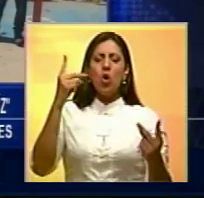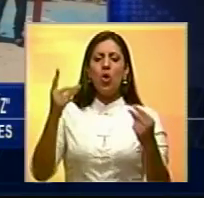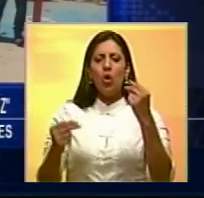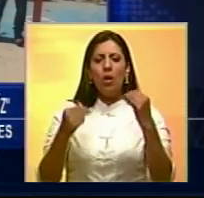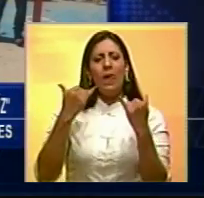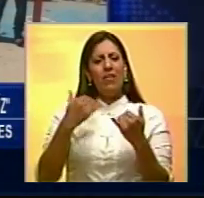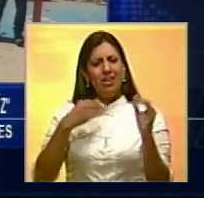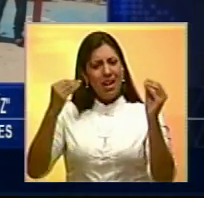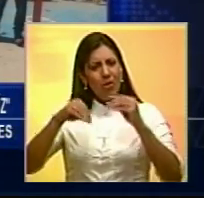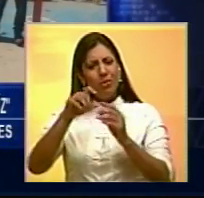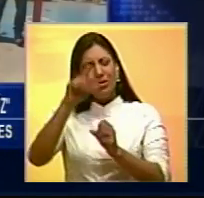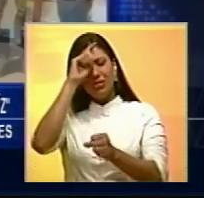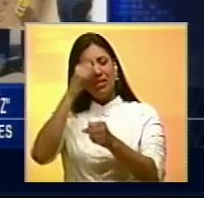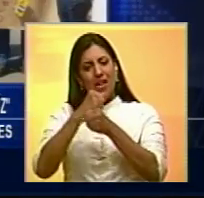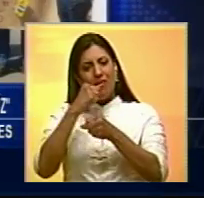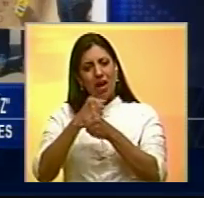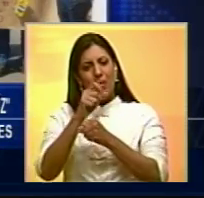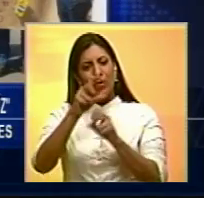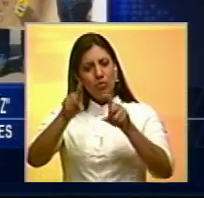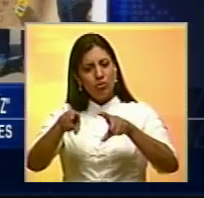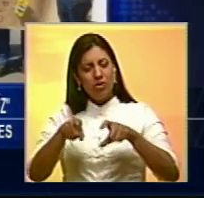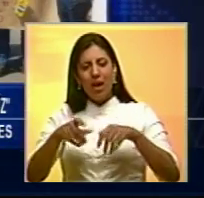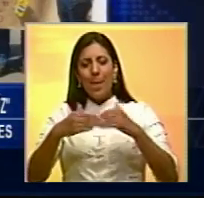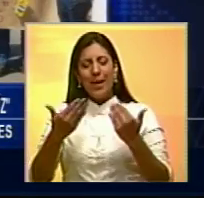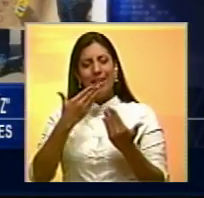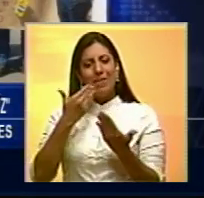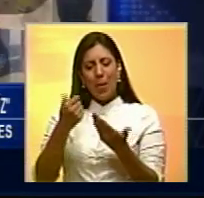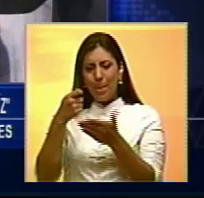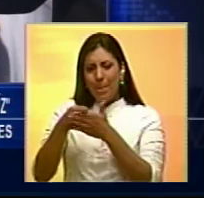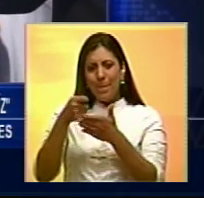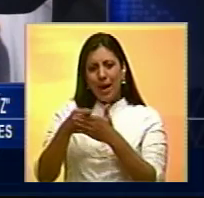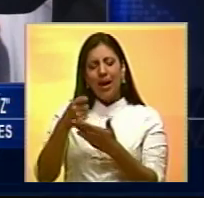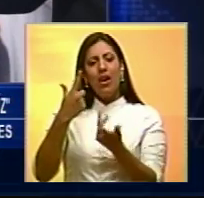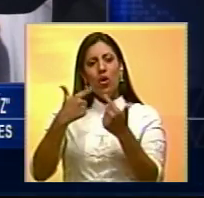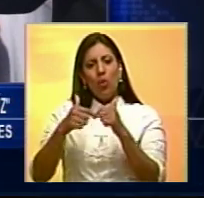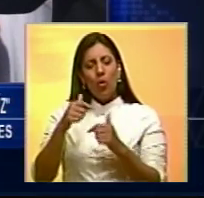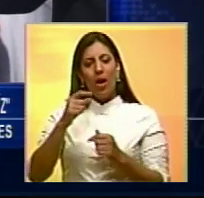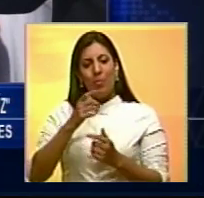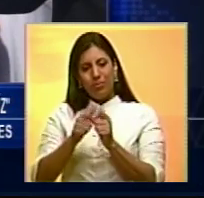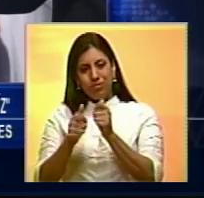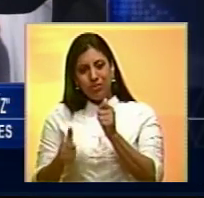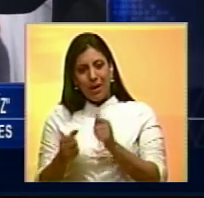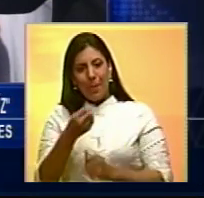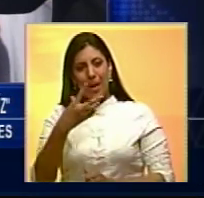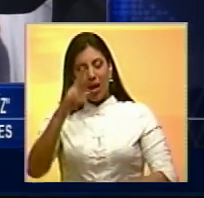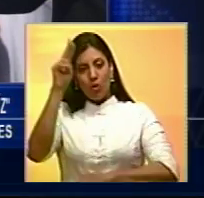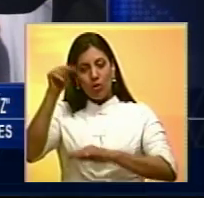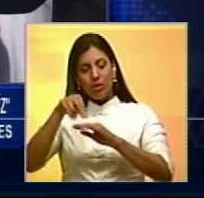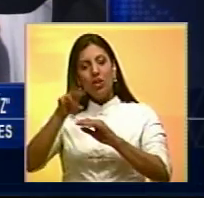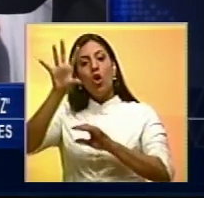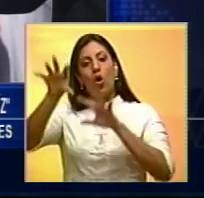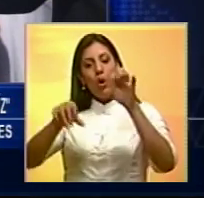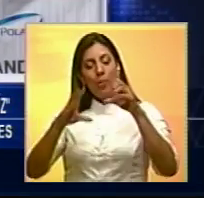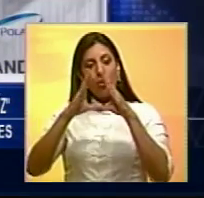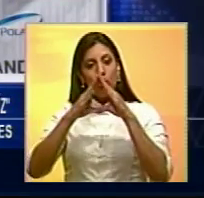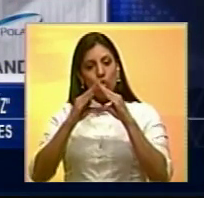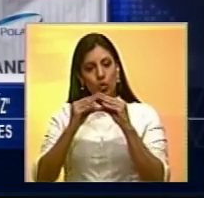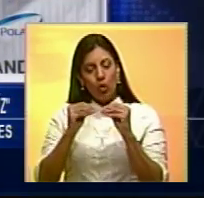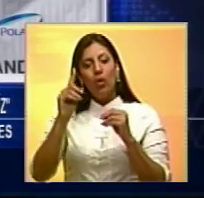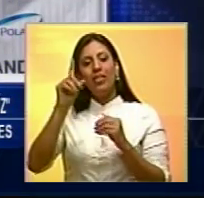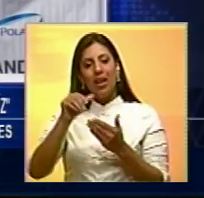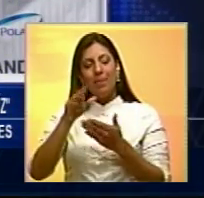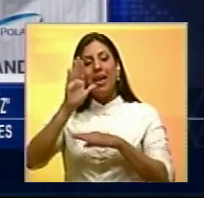un acuerdo trabajadores, empresa, agricultores para poder pagar un mayor precio por el maíz blanco nacional, para comprar toda la cosecha,